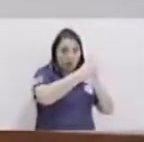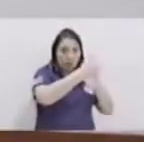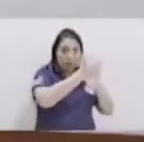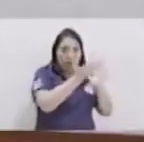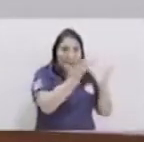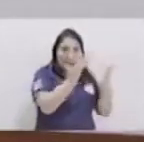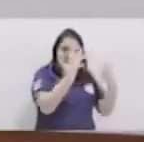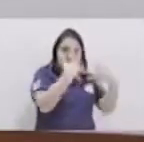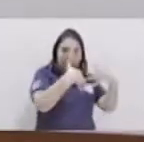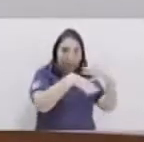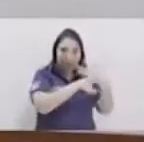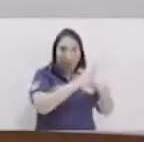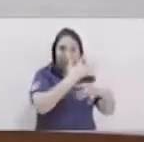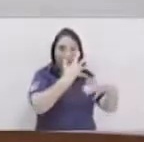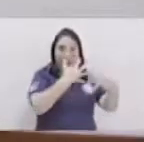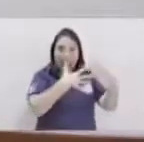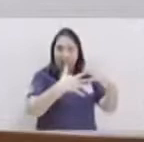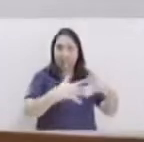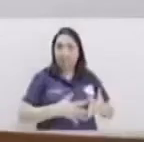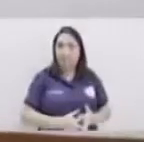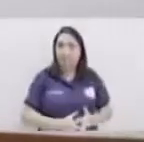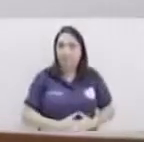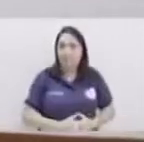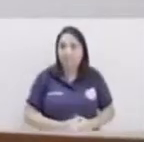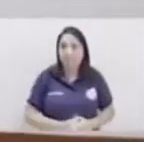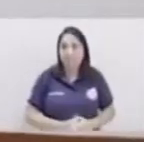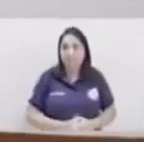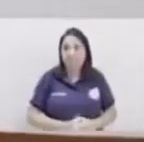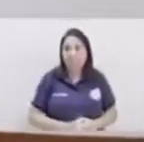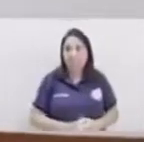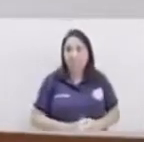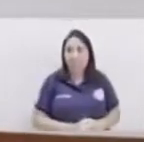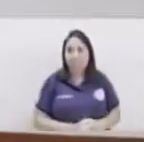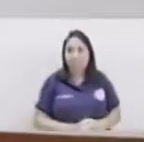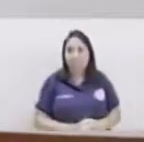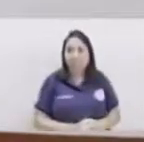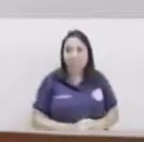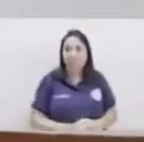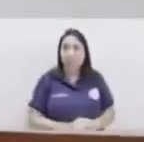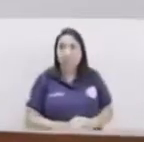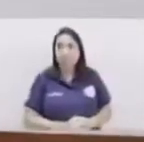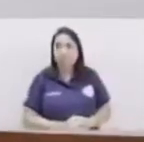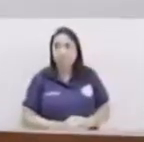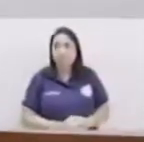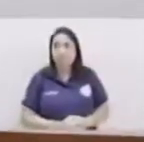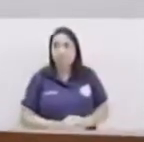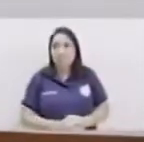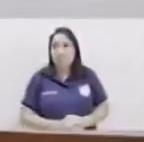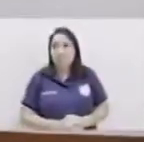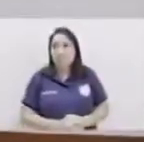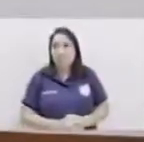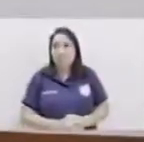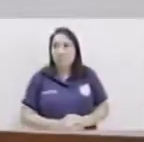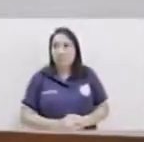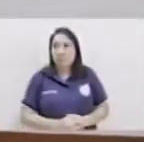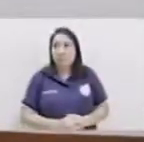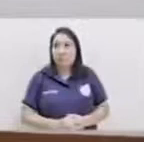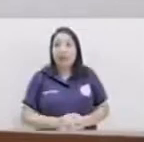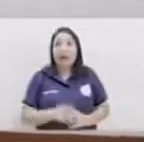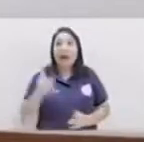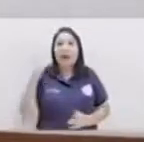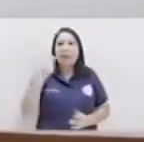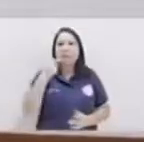el cambio de tono no sea tan drástico, ¿verdad? Que sea Exactamente. así gradualmente. A eso le